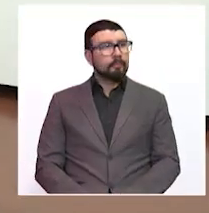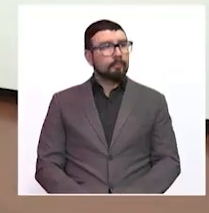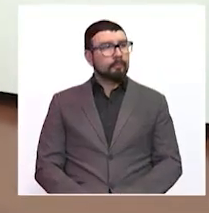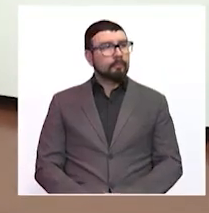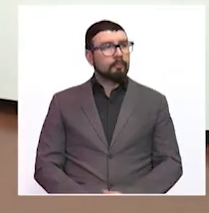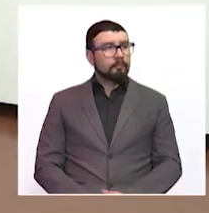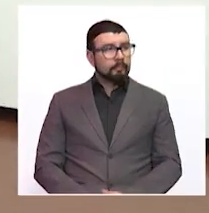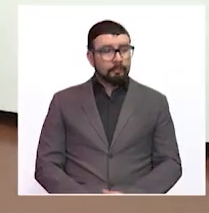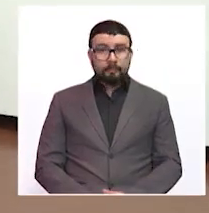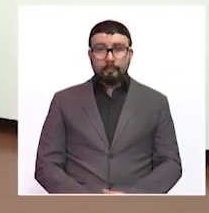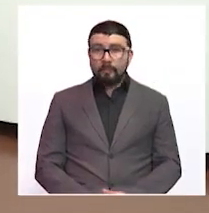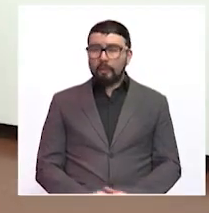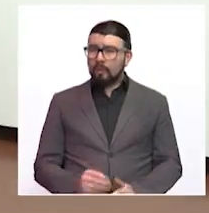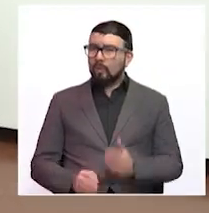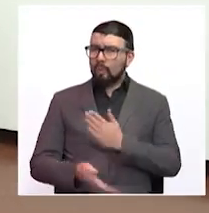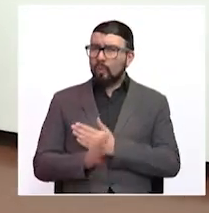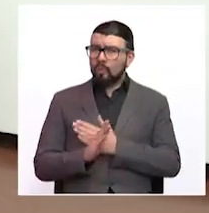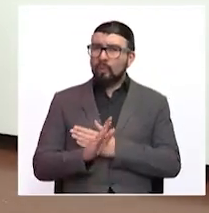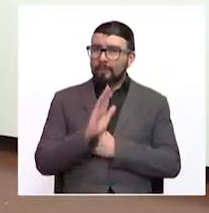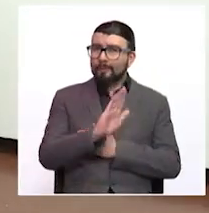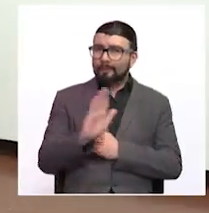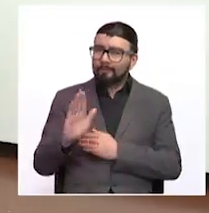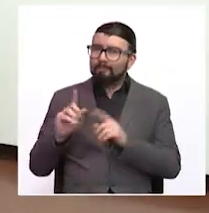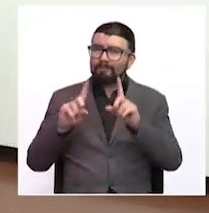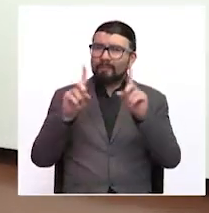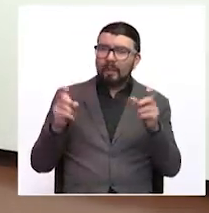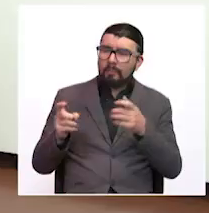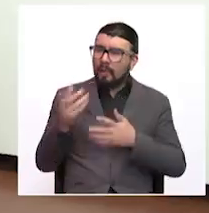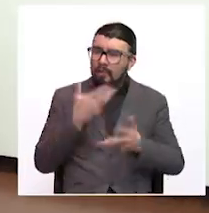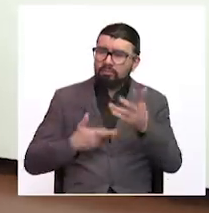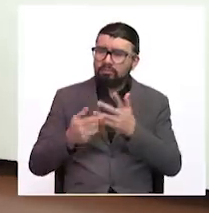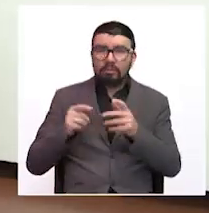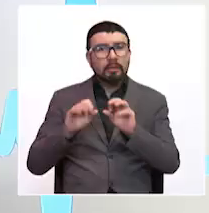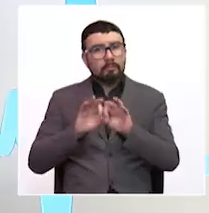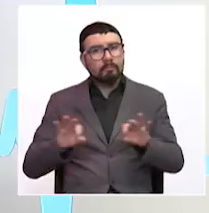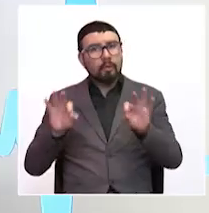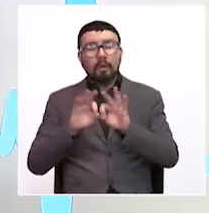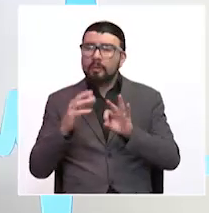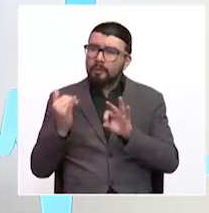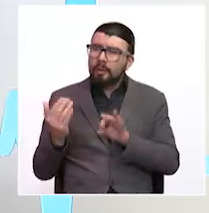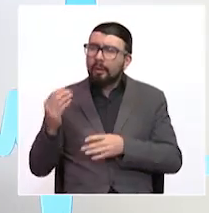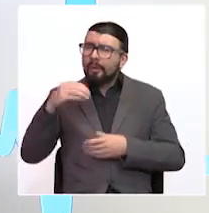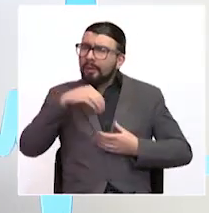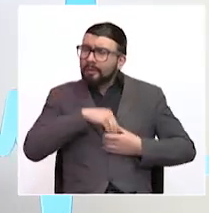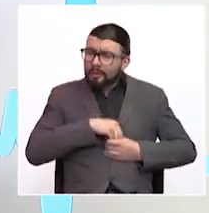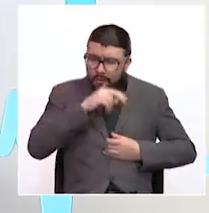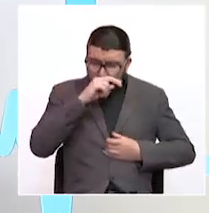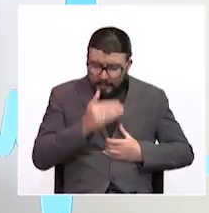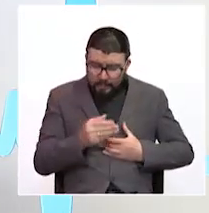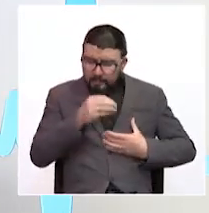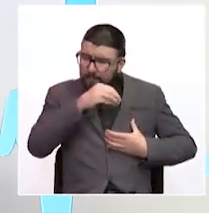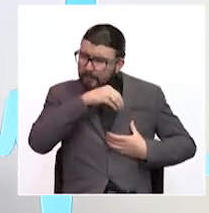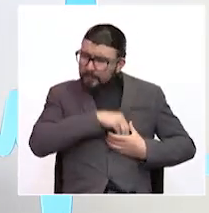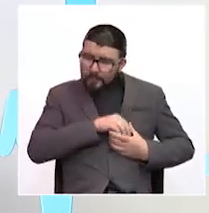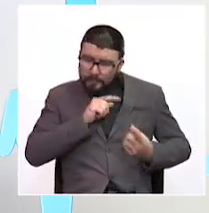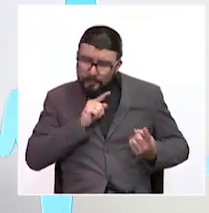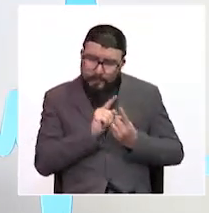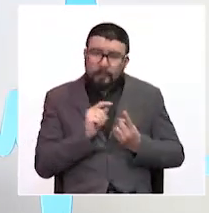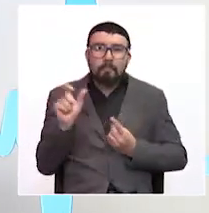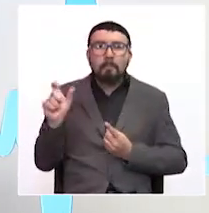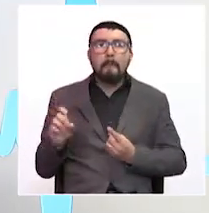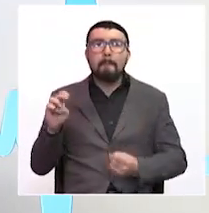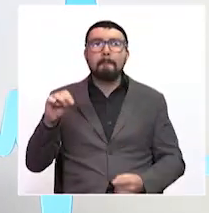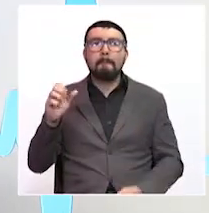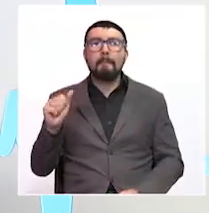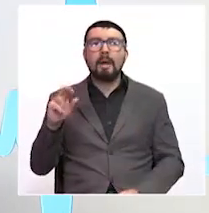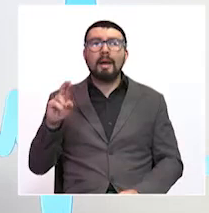bueno continuando con todos ustedes y este tema de ese reencuentro del niño interior nos preguntaban a marta collazos